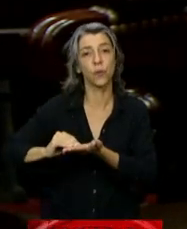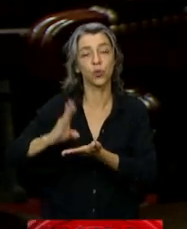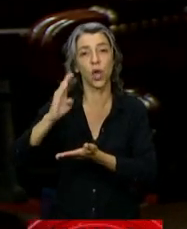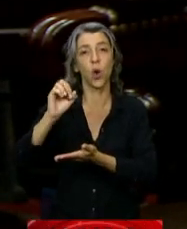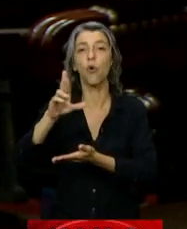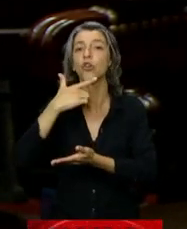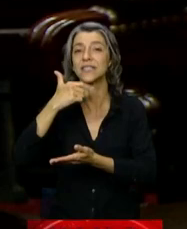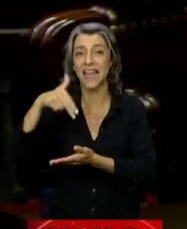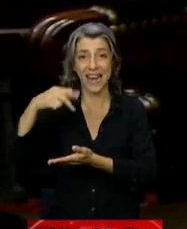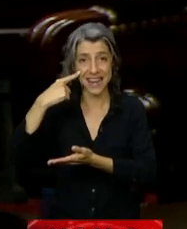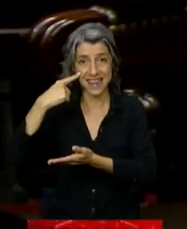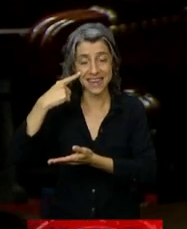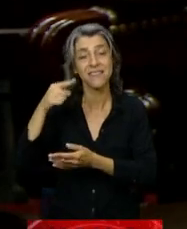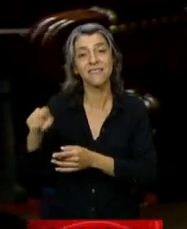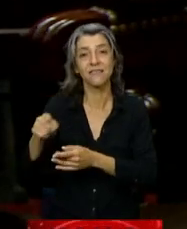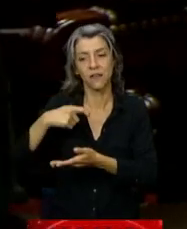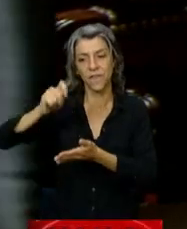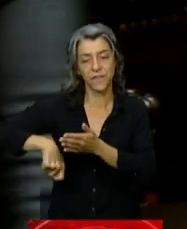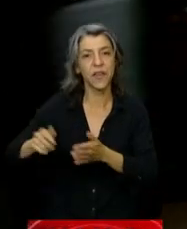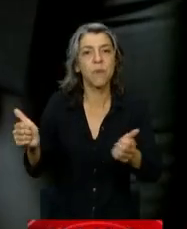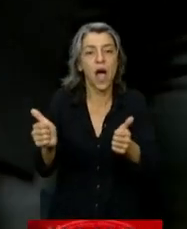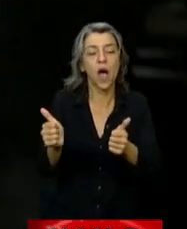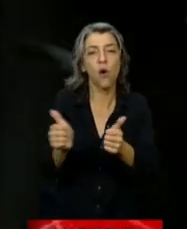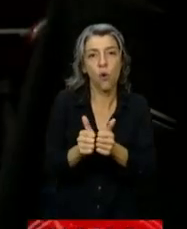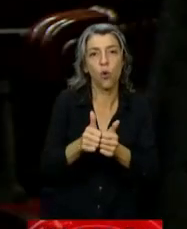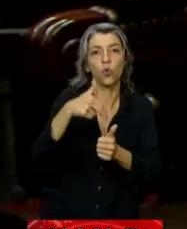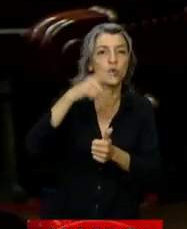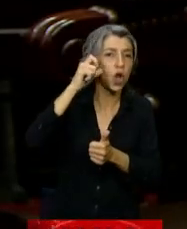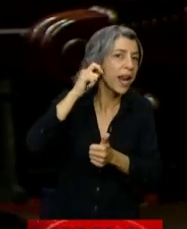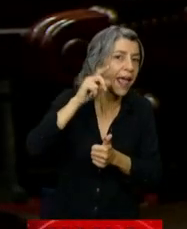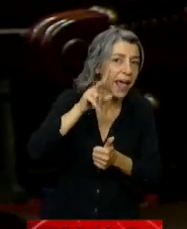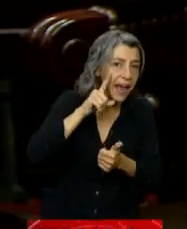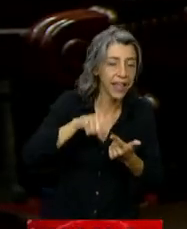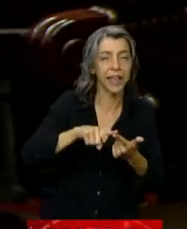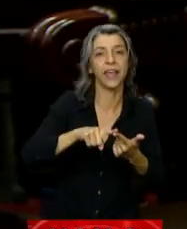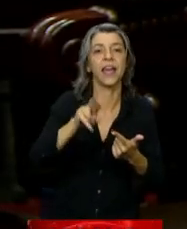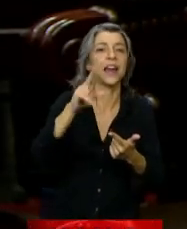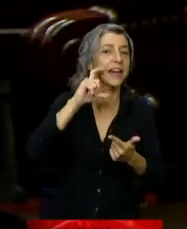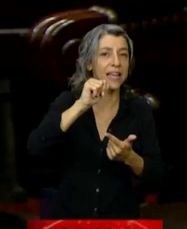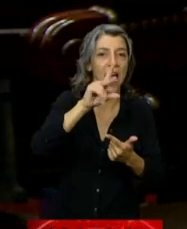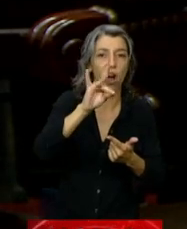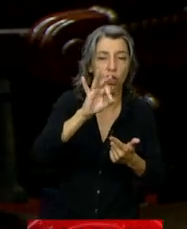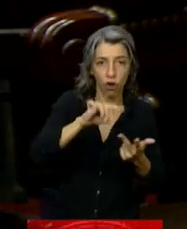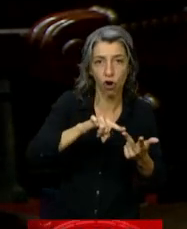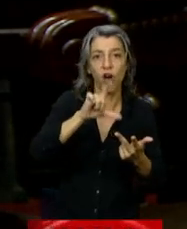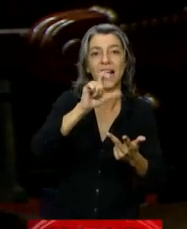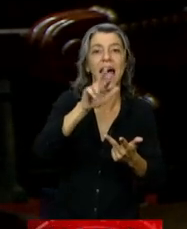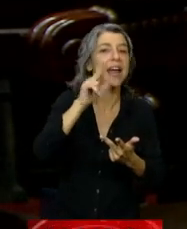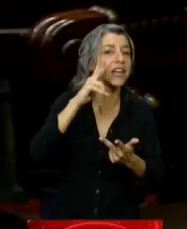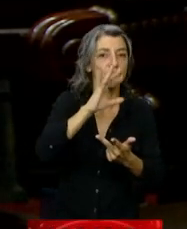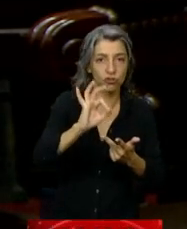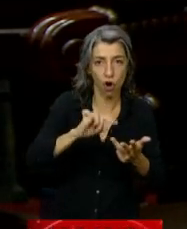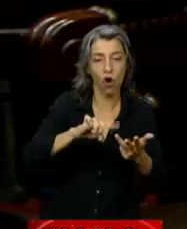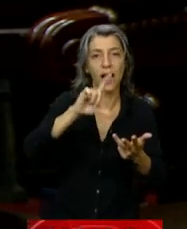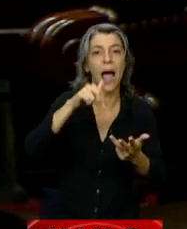Borsani, que firma junto a Mario Negri, a José Luis Ricardo, a Carla Carrizo, a Marcela